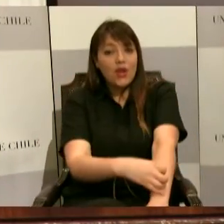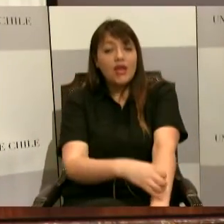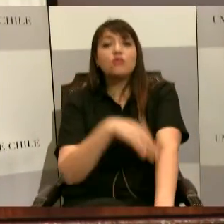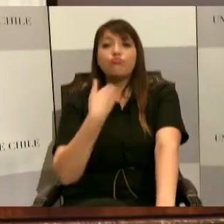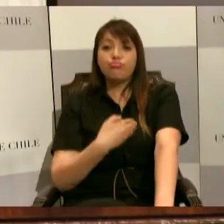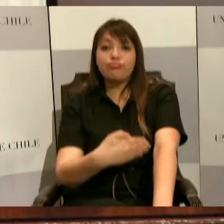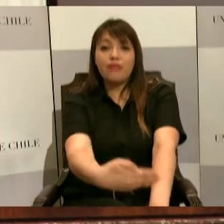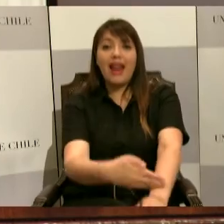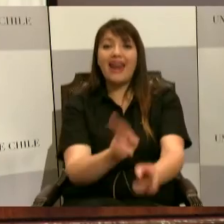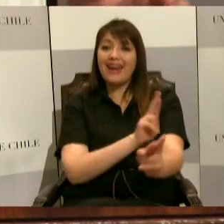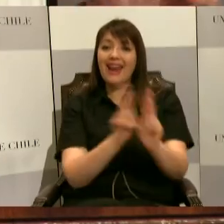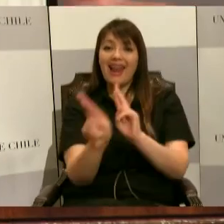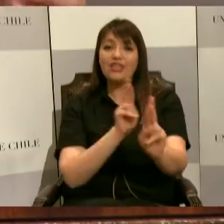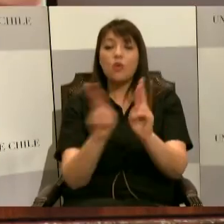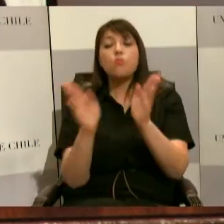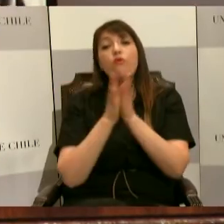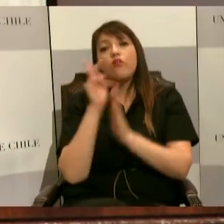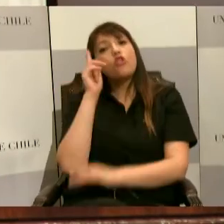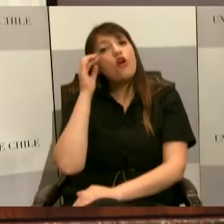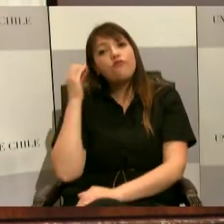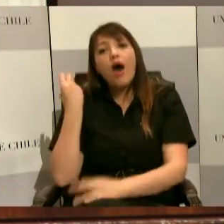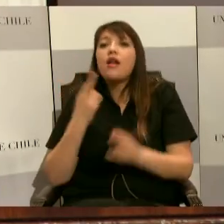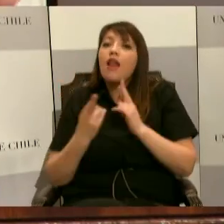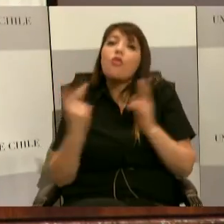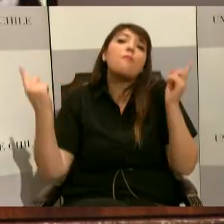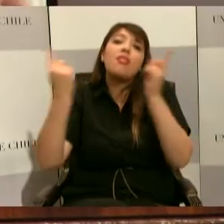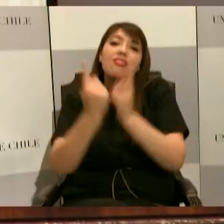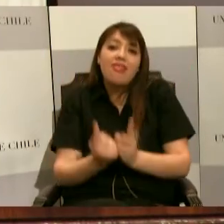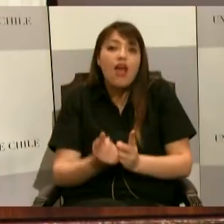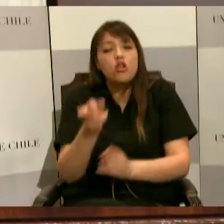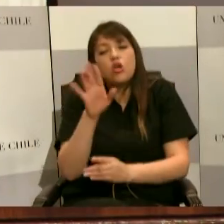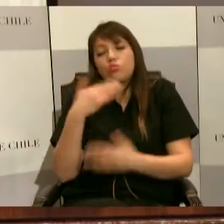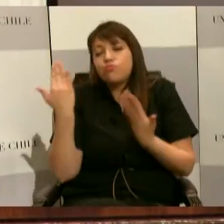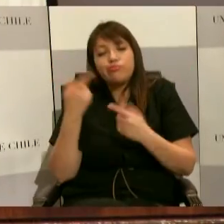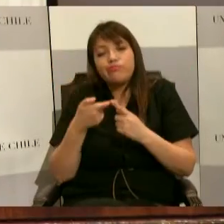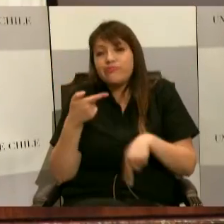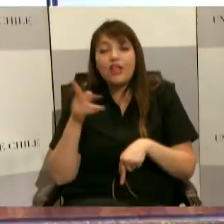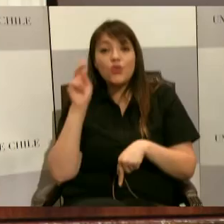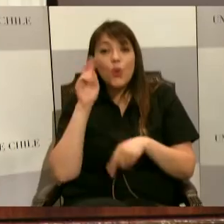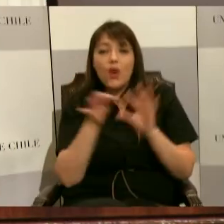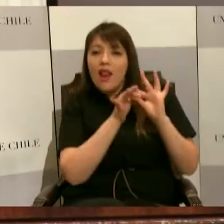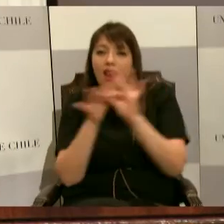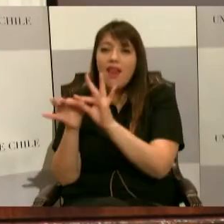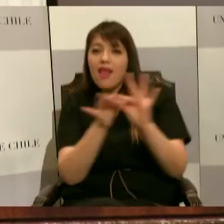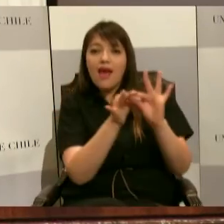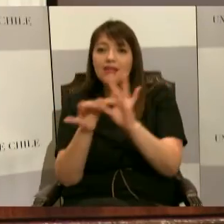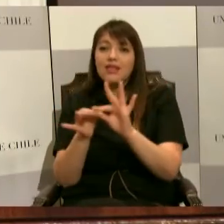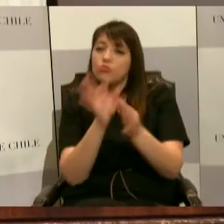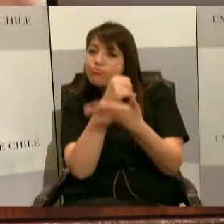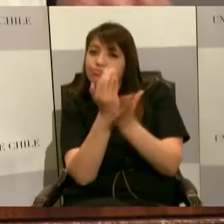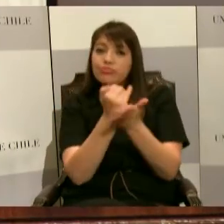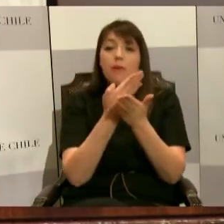hablar de la relación, por favor, no de relación preferencial, que es un absurdo, sino una alianza estratégica en torno a un gran